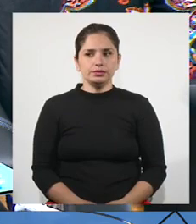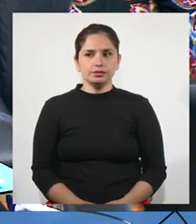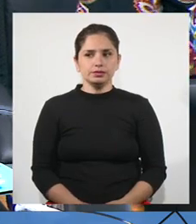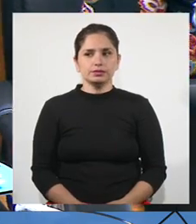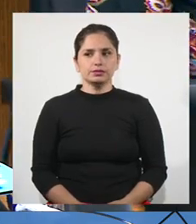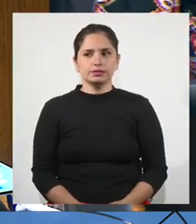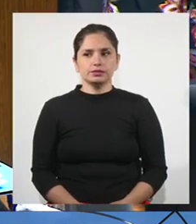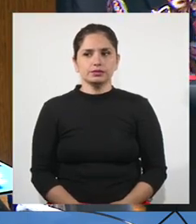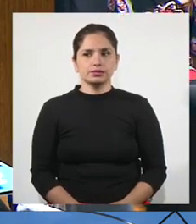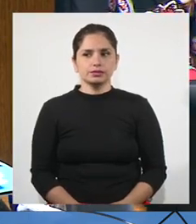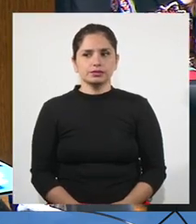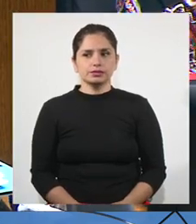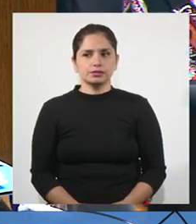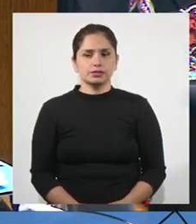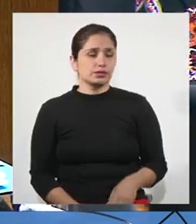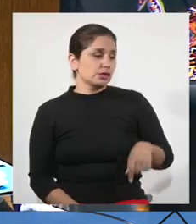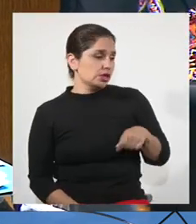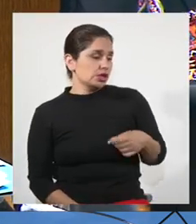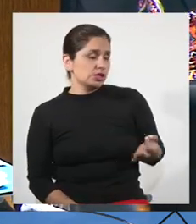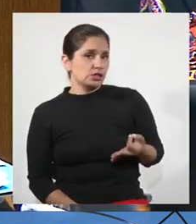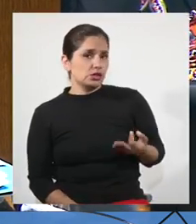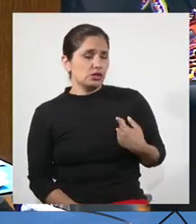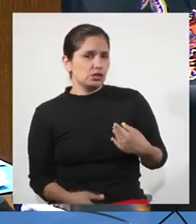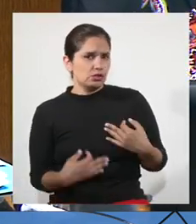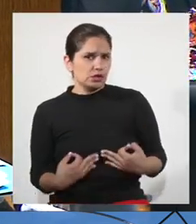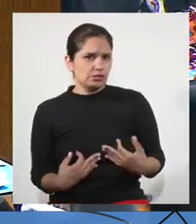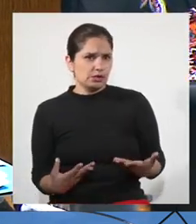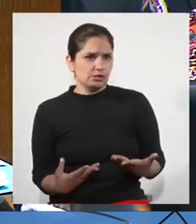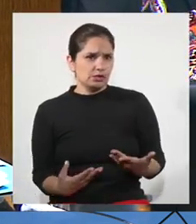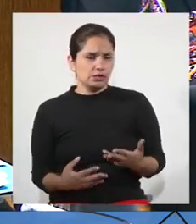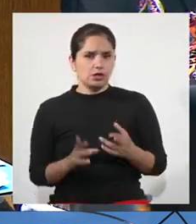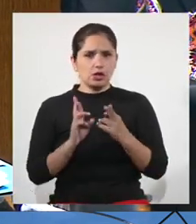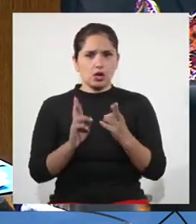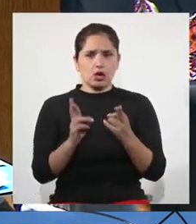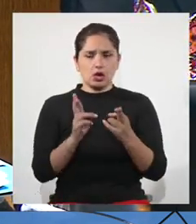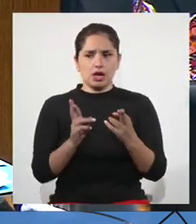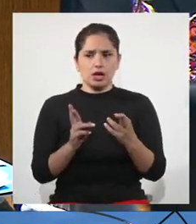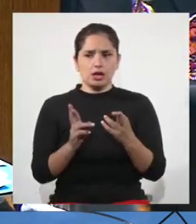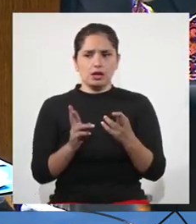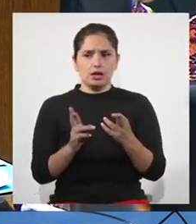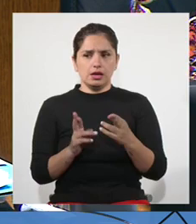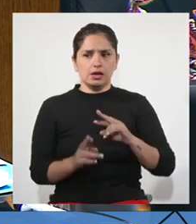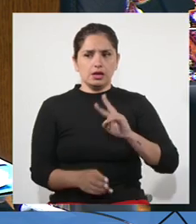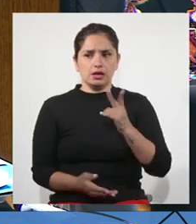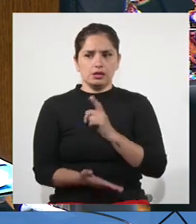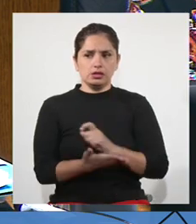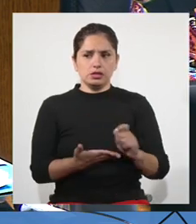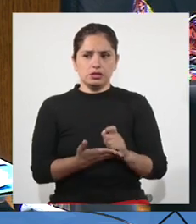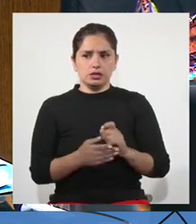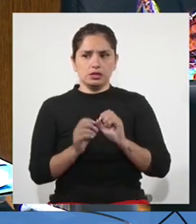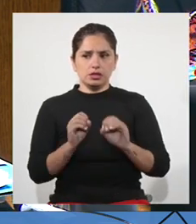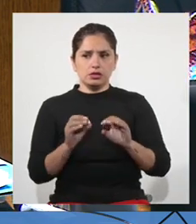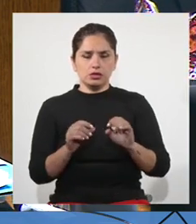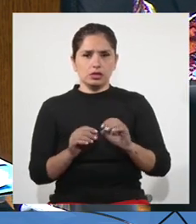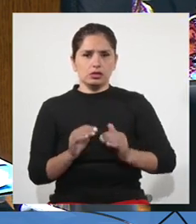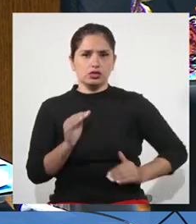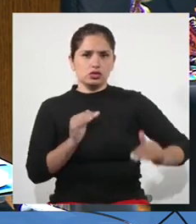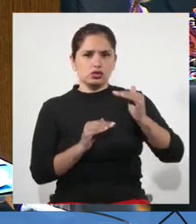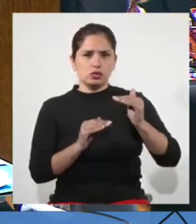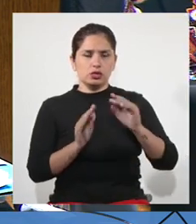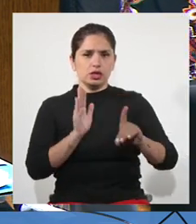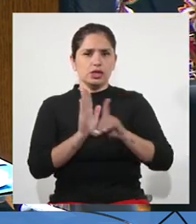La senadora Proboste hizo una afirmación que yo espero que el subsecretario de Educación Superior responda. El